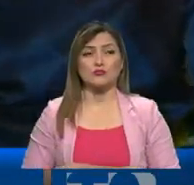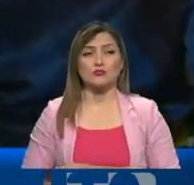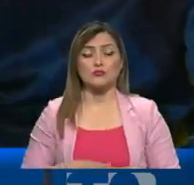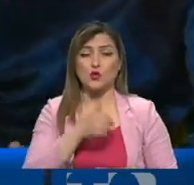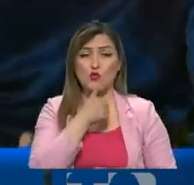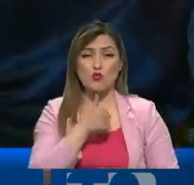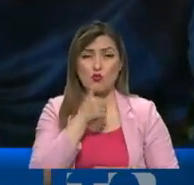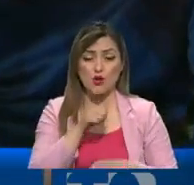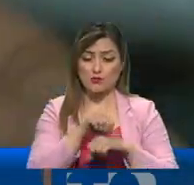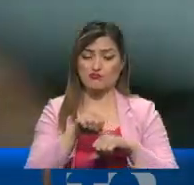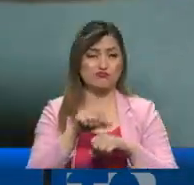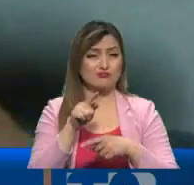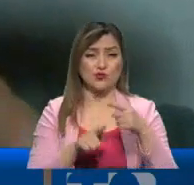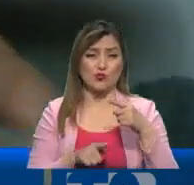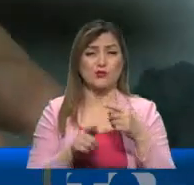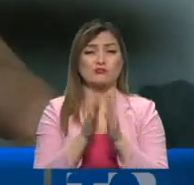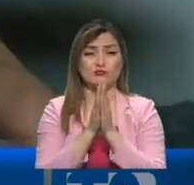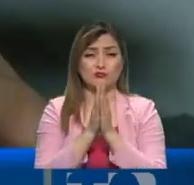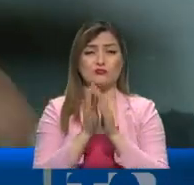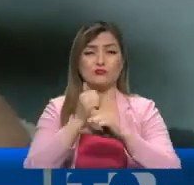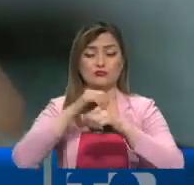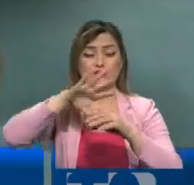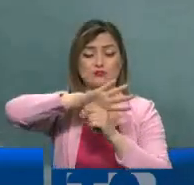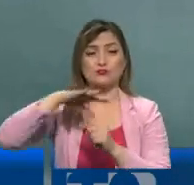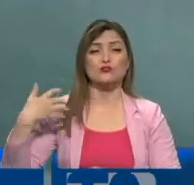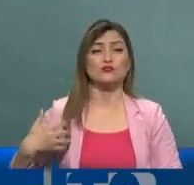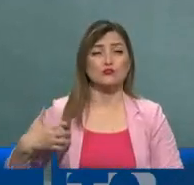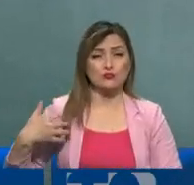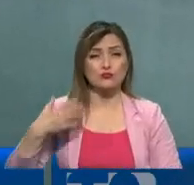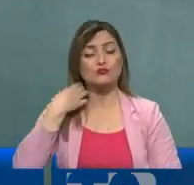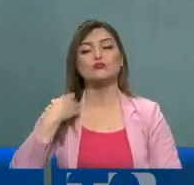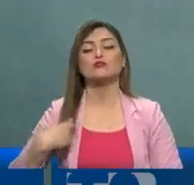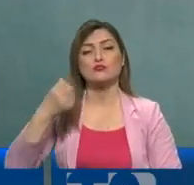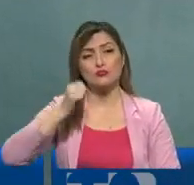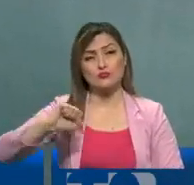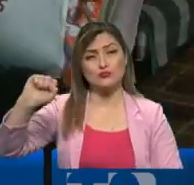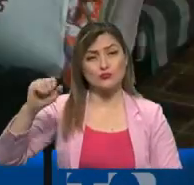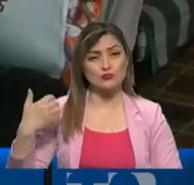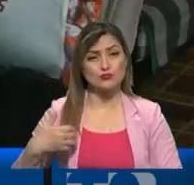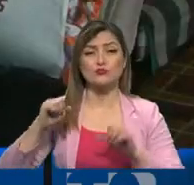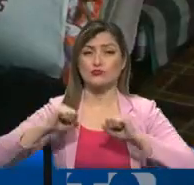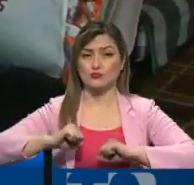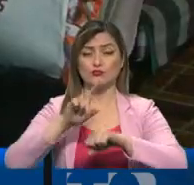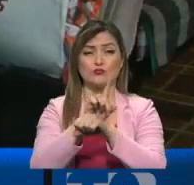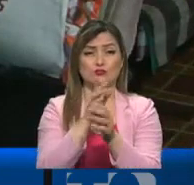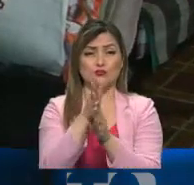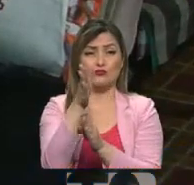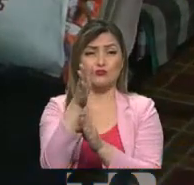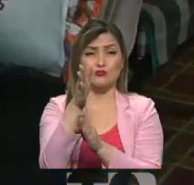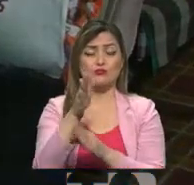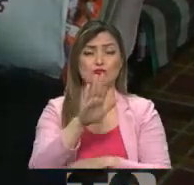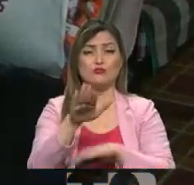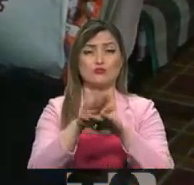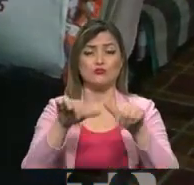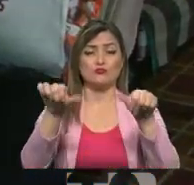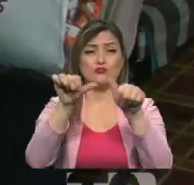resista la cirugía, por lo que piden ayuda a la Embajada de Argentina para viajar a ese país donde hay médicos especialistas en